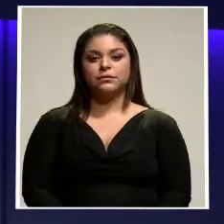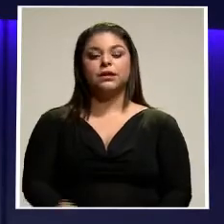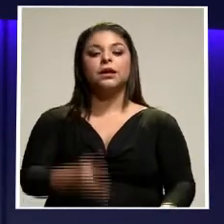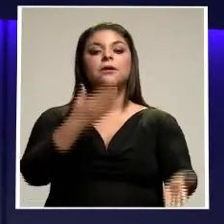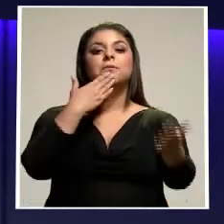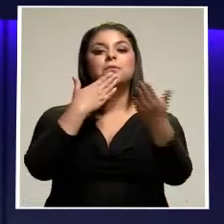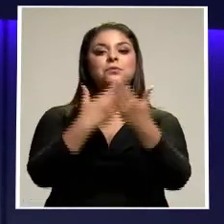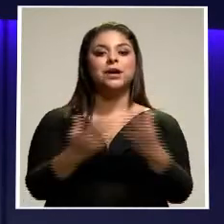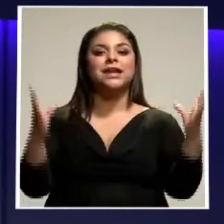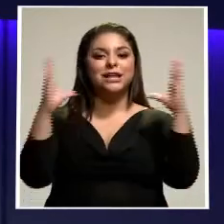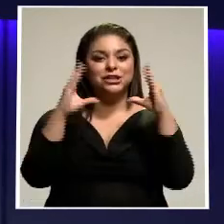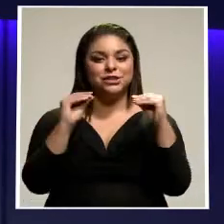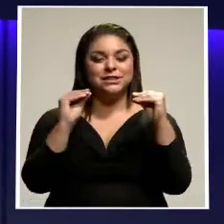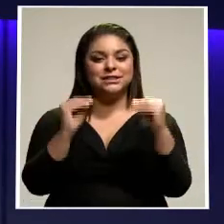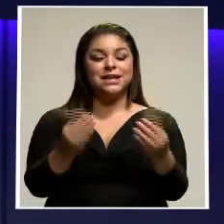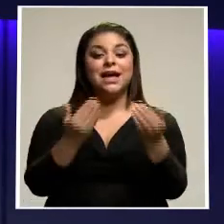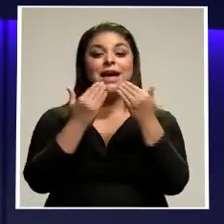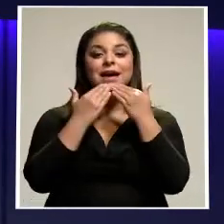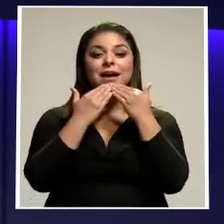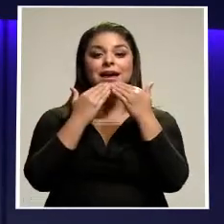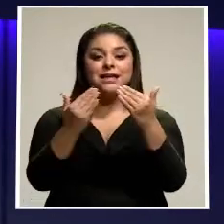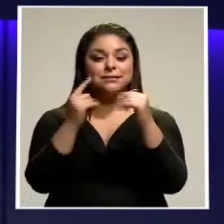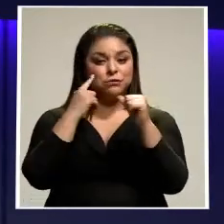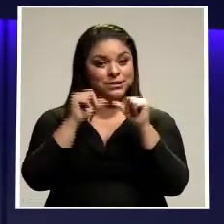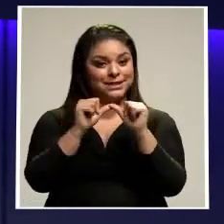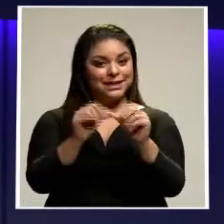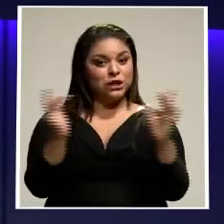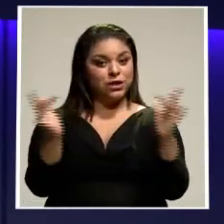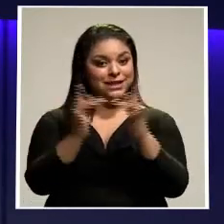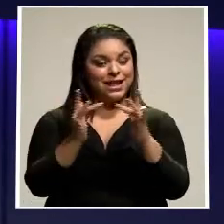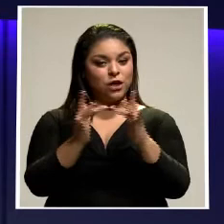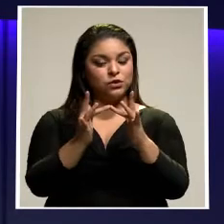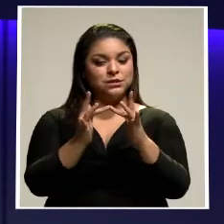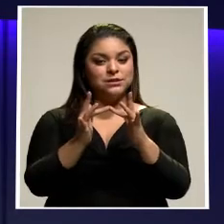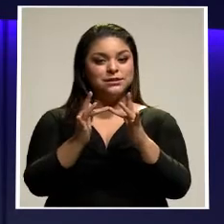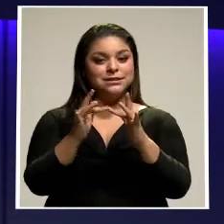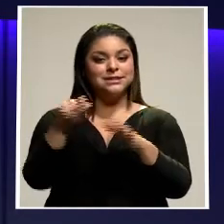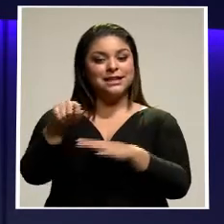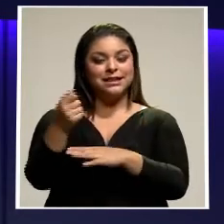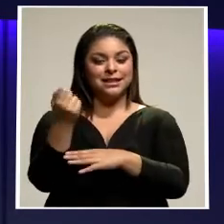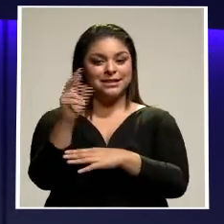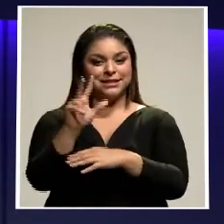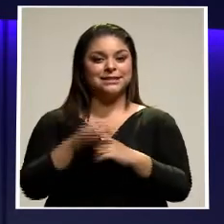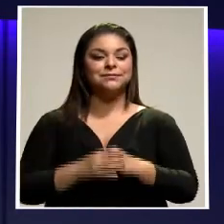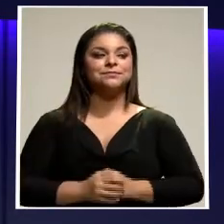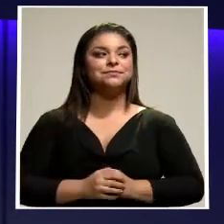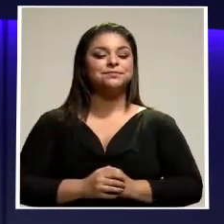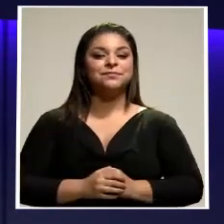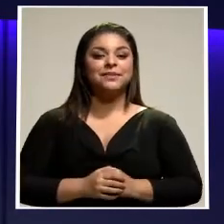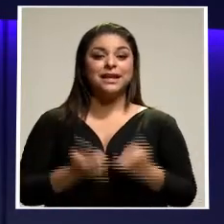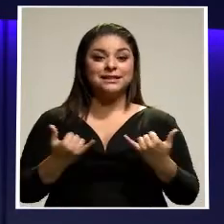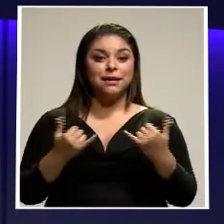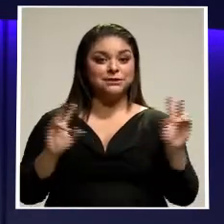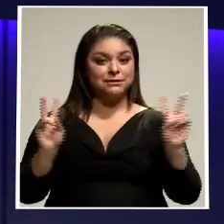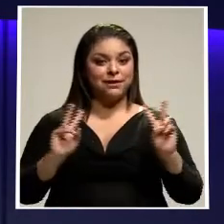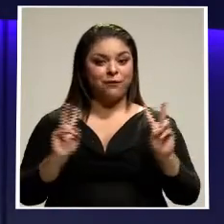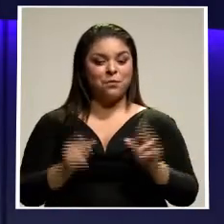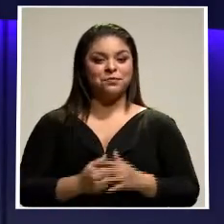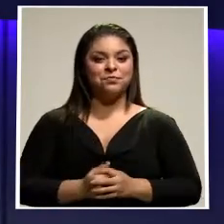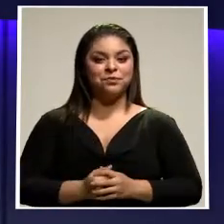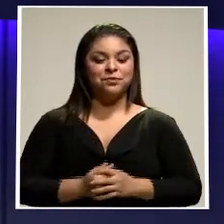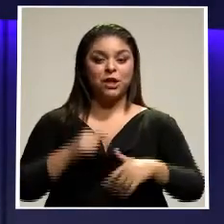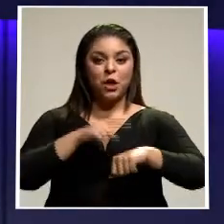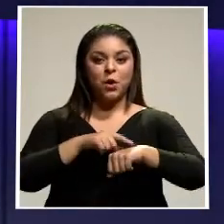Buenas noches, gracias por continuar conectados a la señal de Canal 13. Estamos en vivo a